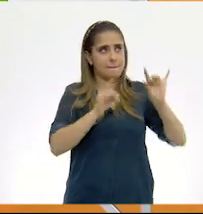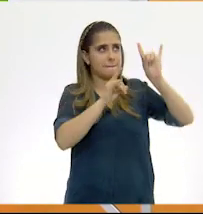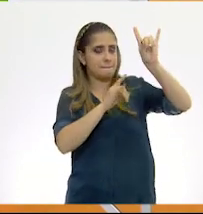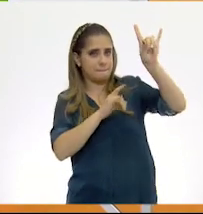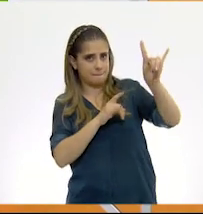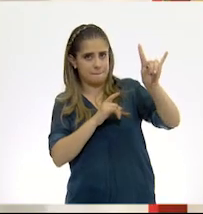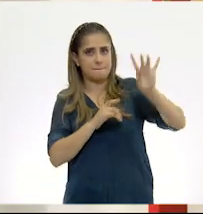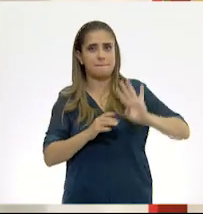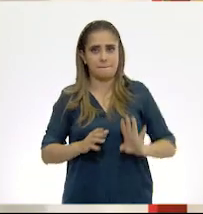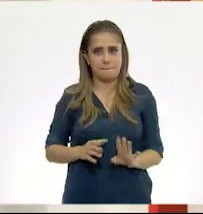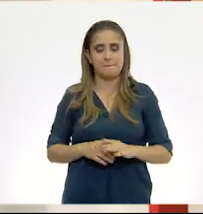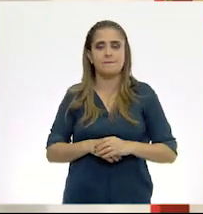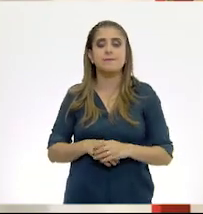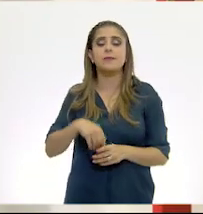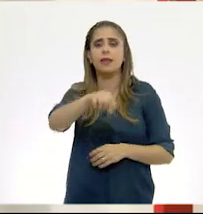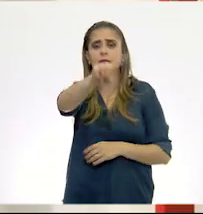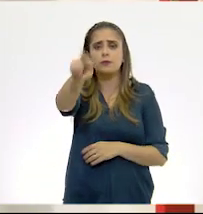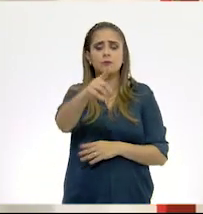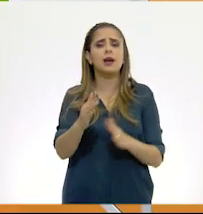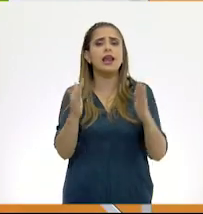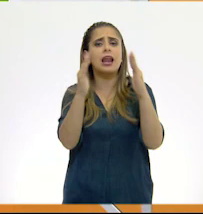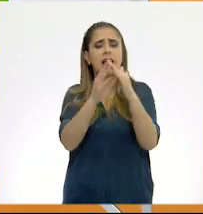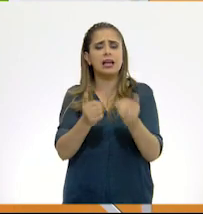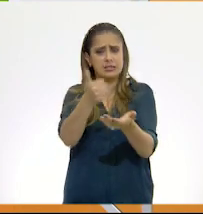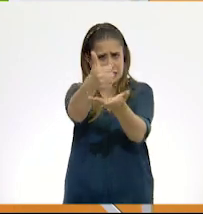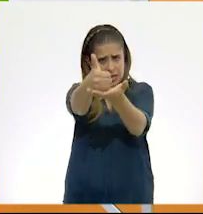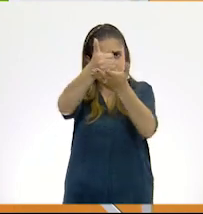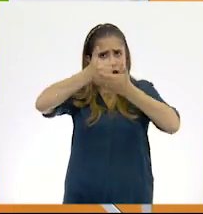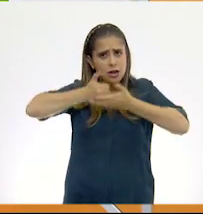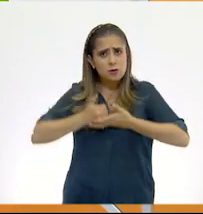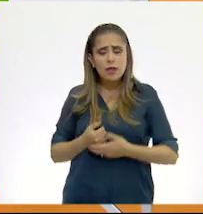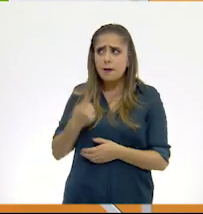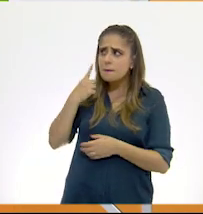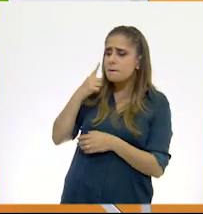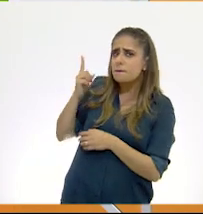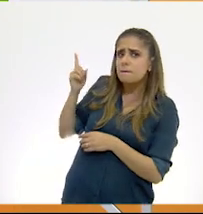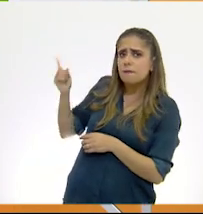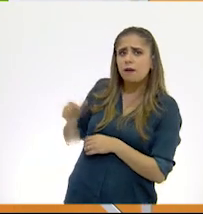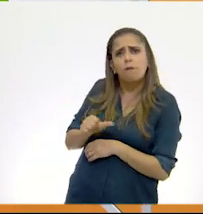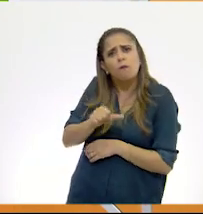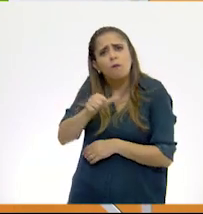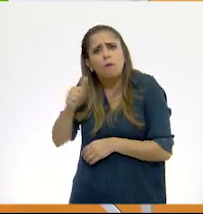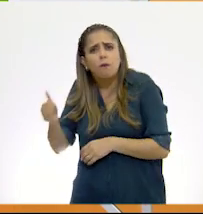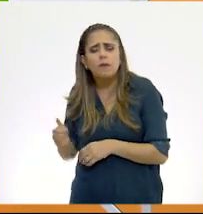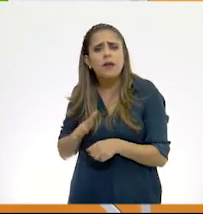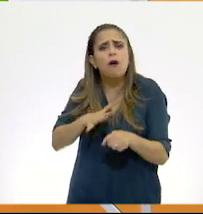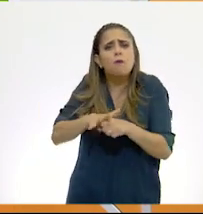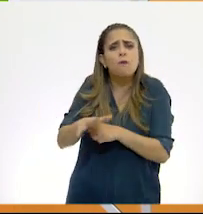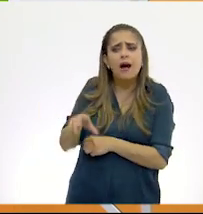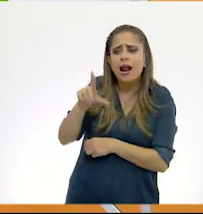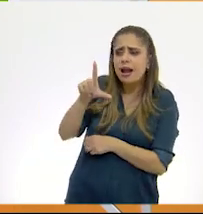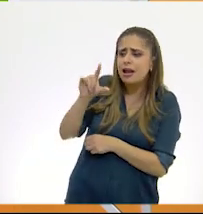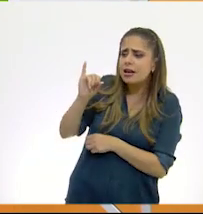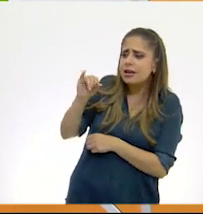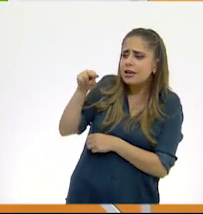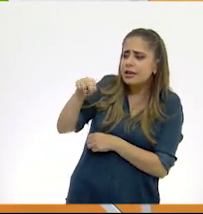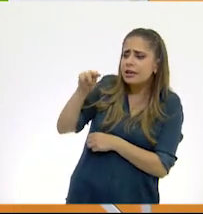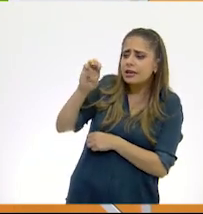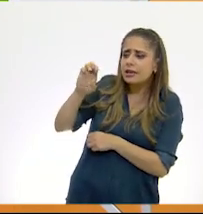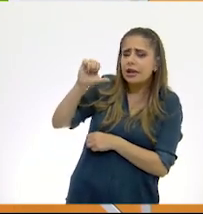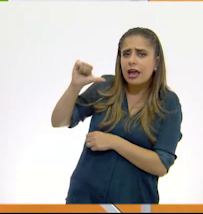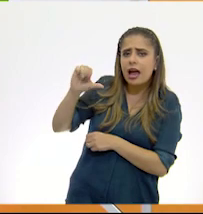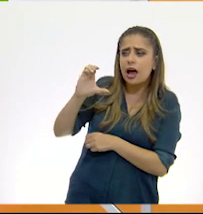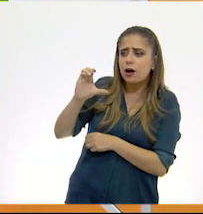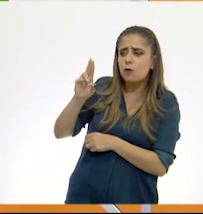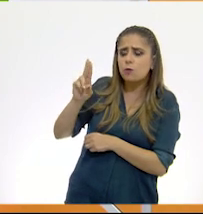y así. Ahora, allá en casa, ayúdenme a identificar si hay otra figura geométrica que